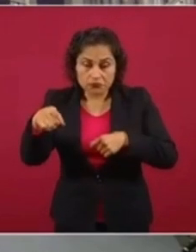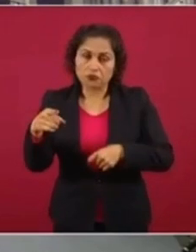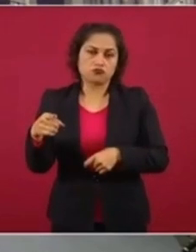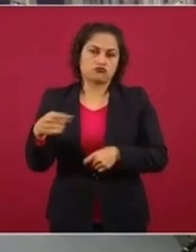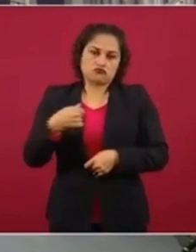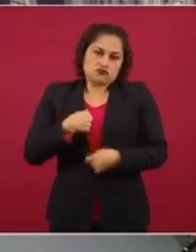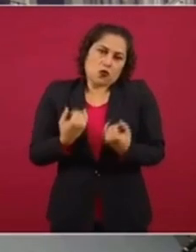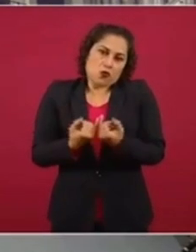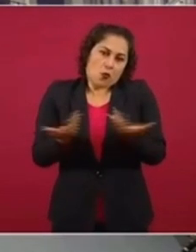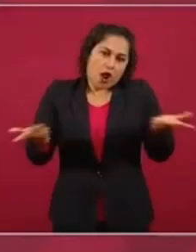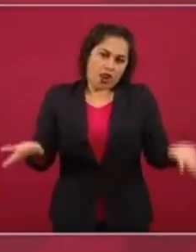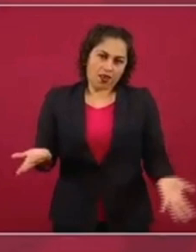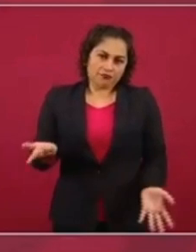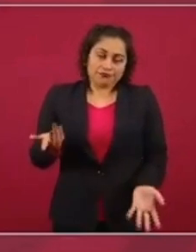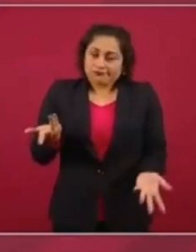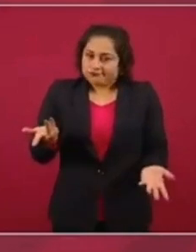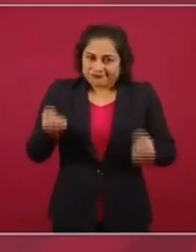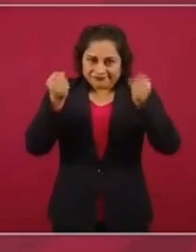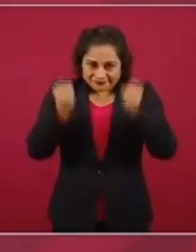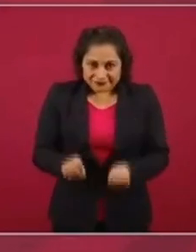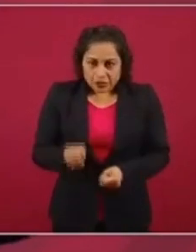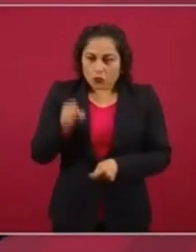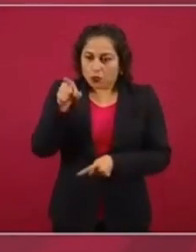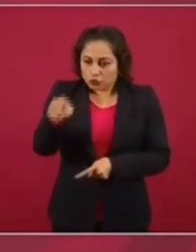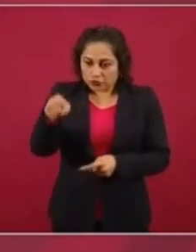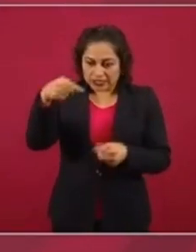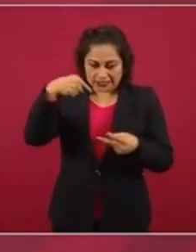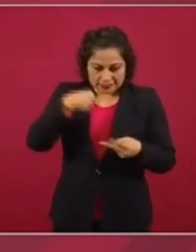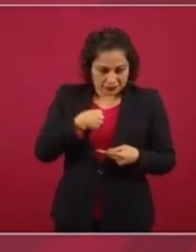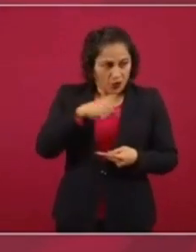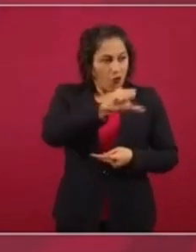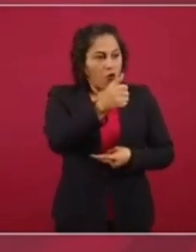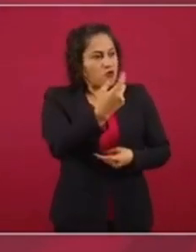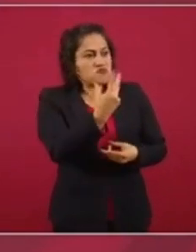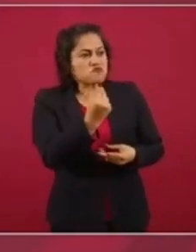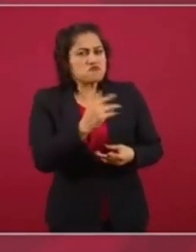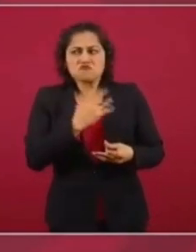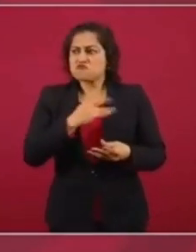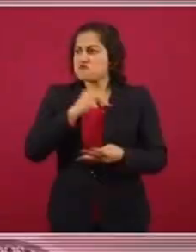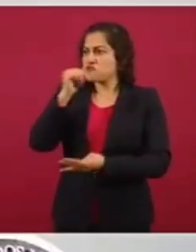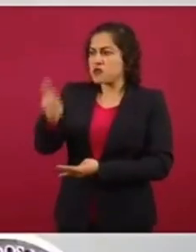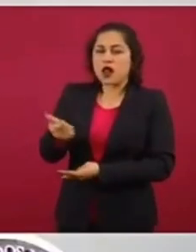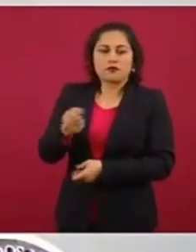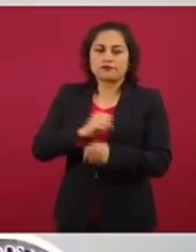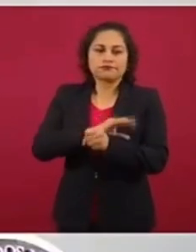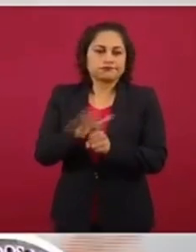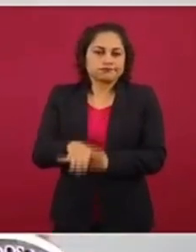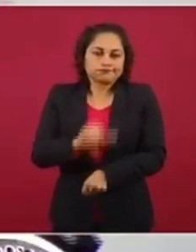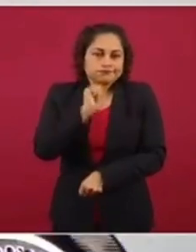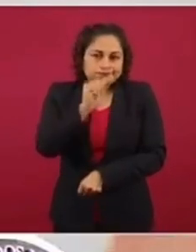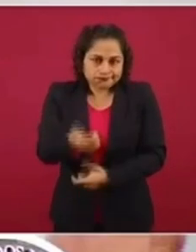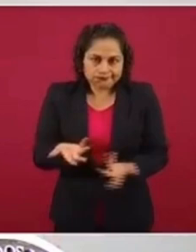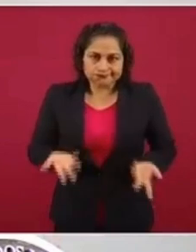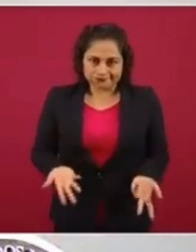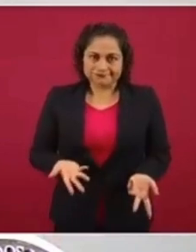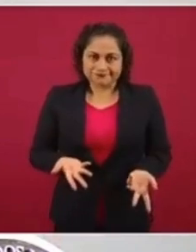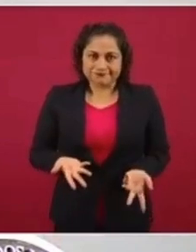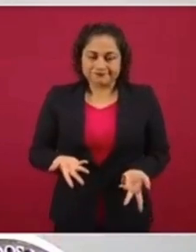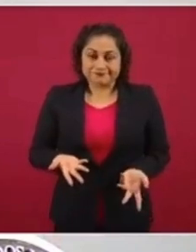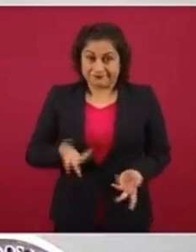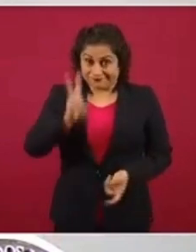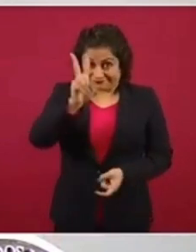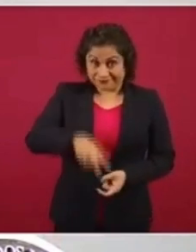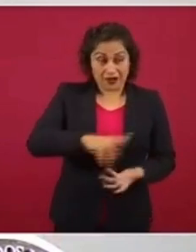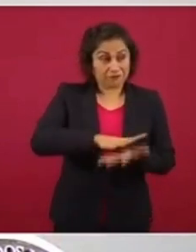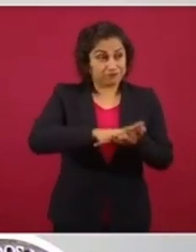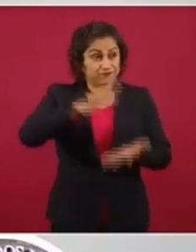más probable es que usted y yo, y cualquiera que responda no tengo síntomas, no tengamos infección por el virus. La mayoría de los que